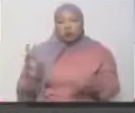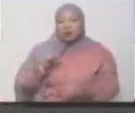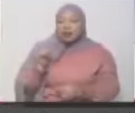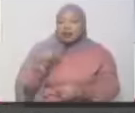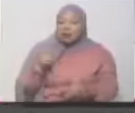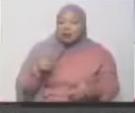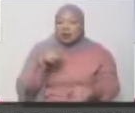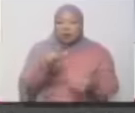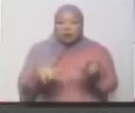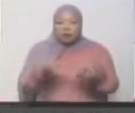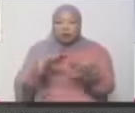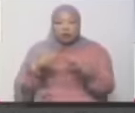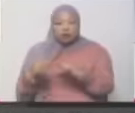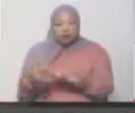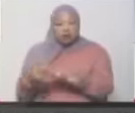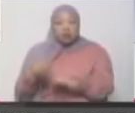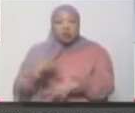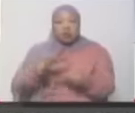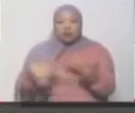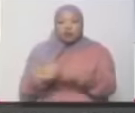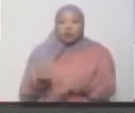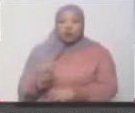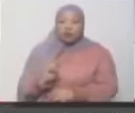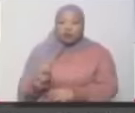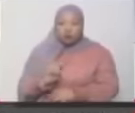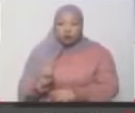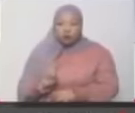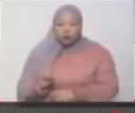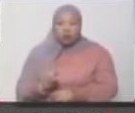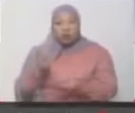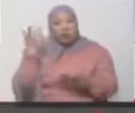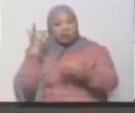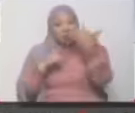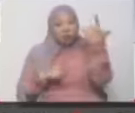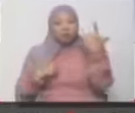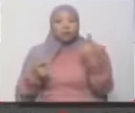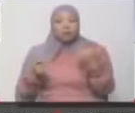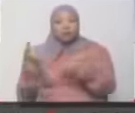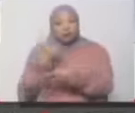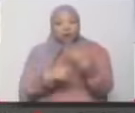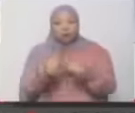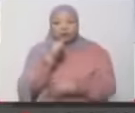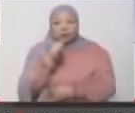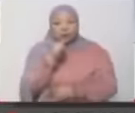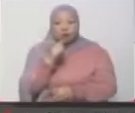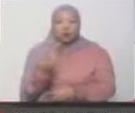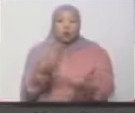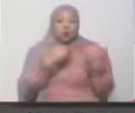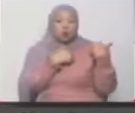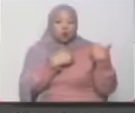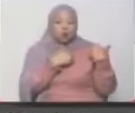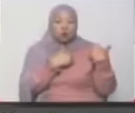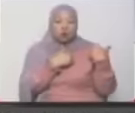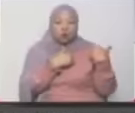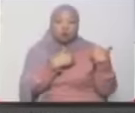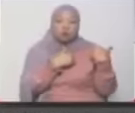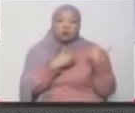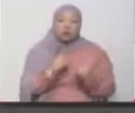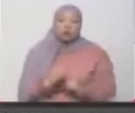necesario al tema de las comunas a nivel nacional. Comuna o nada, lo dijo el comandante, ya los circuitos lo que corresponde a